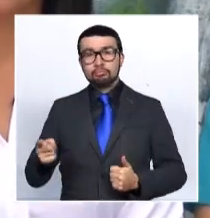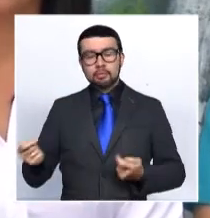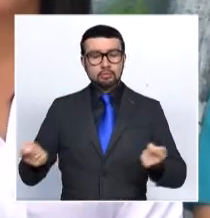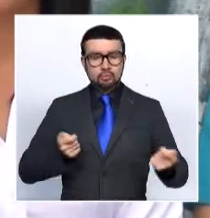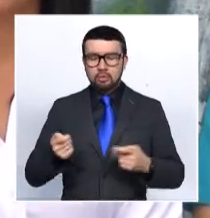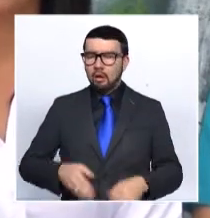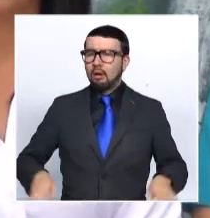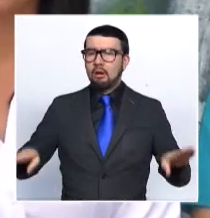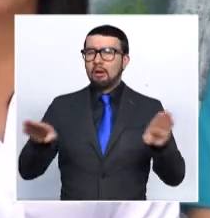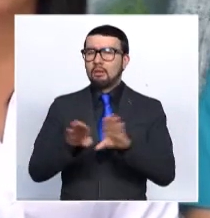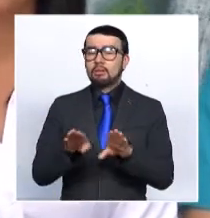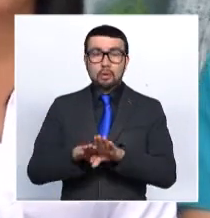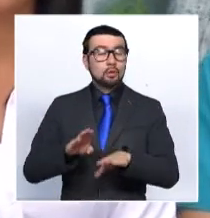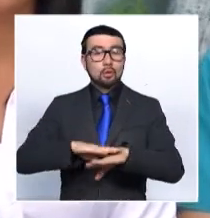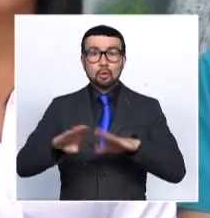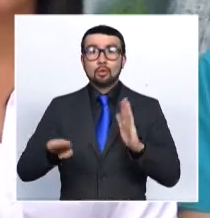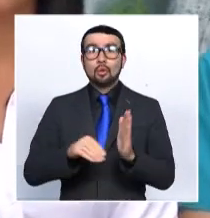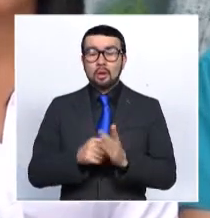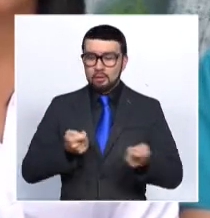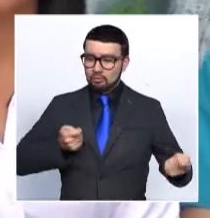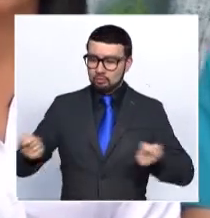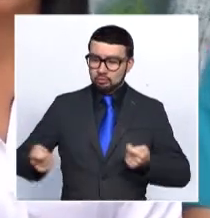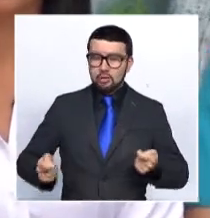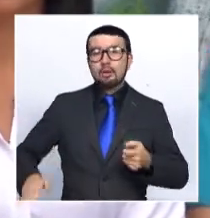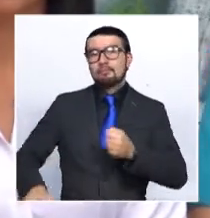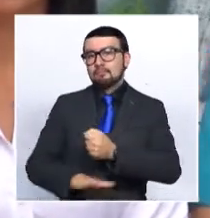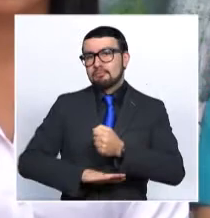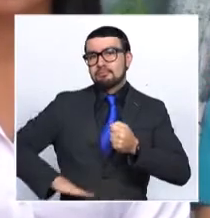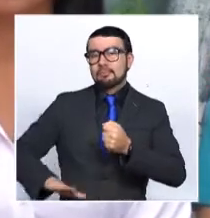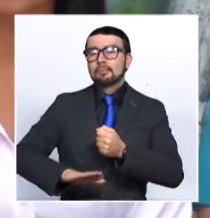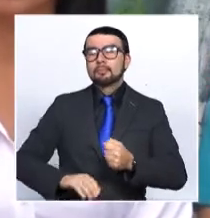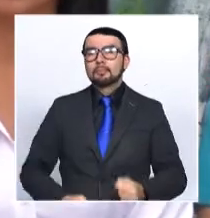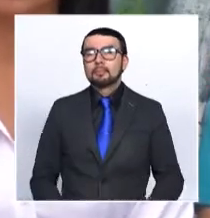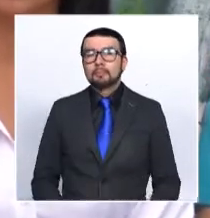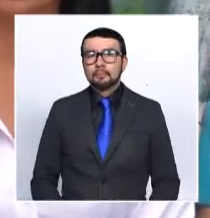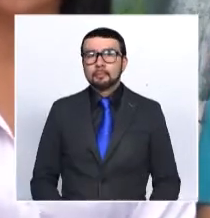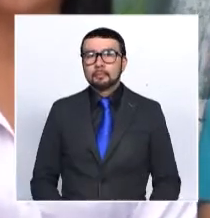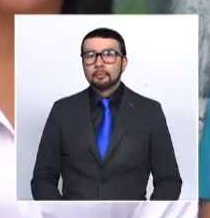con todas sus funciones orgánicas básicas.